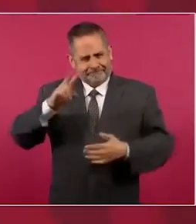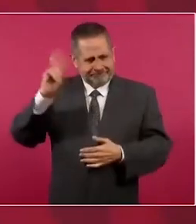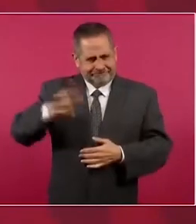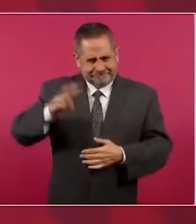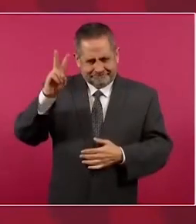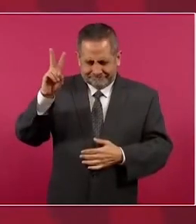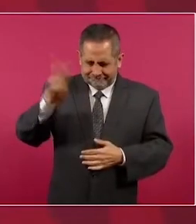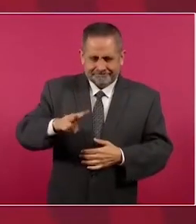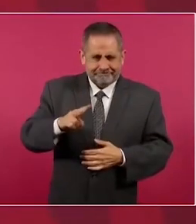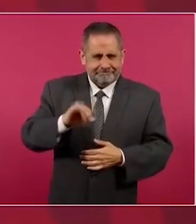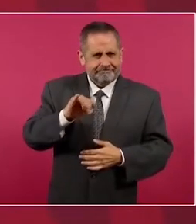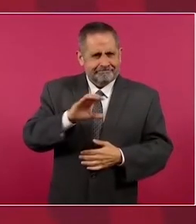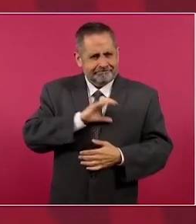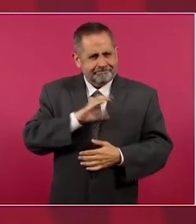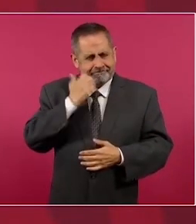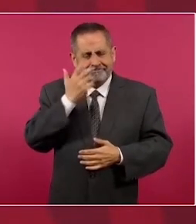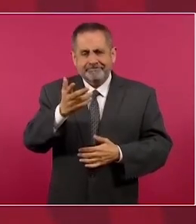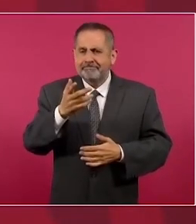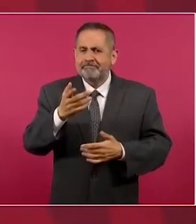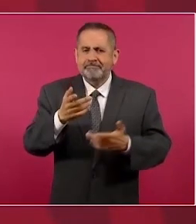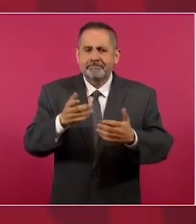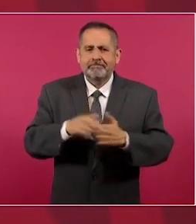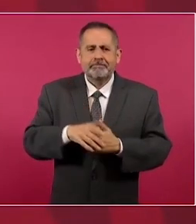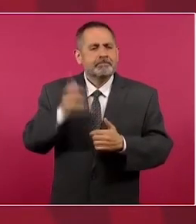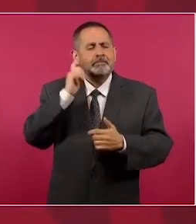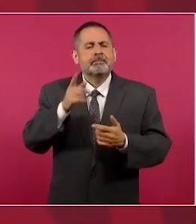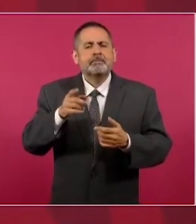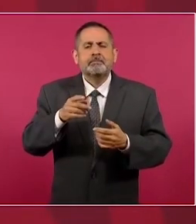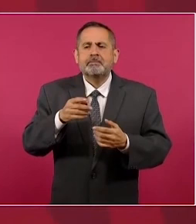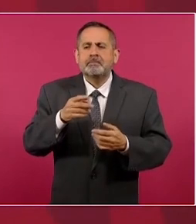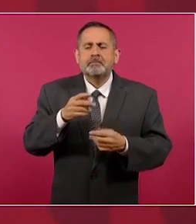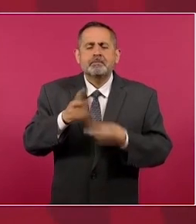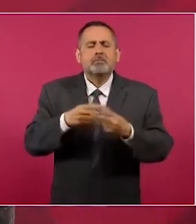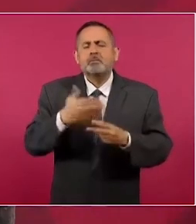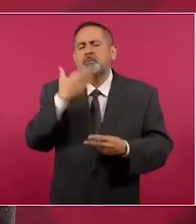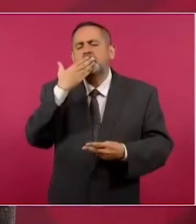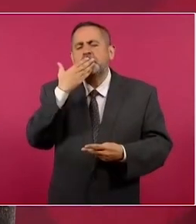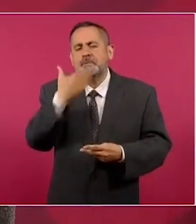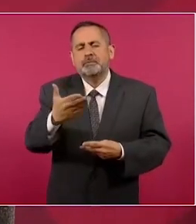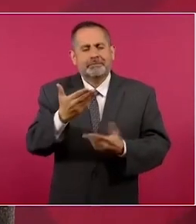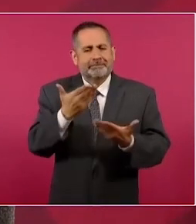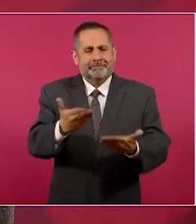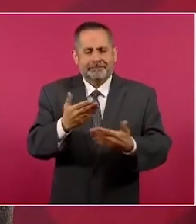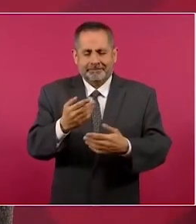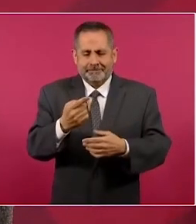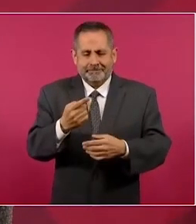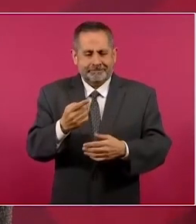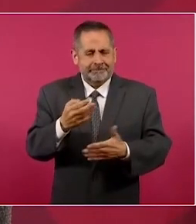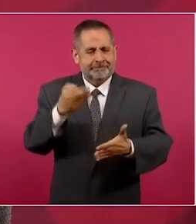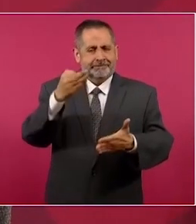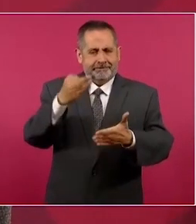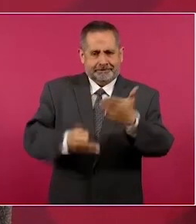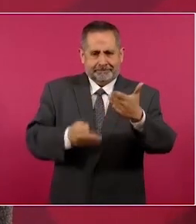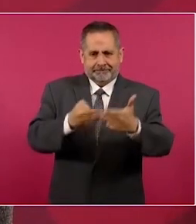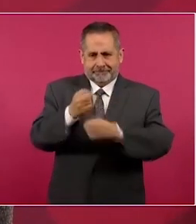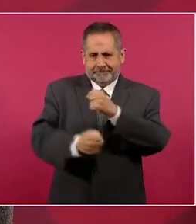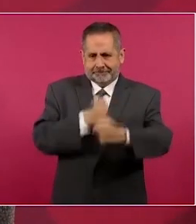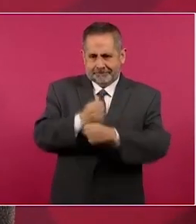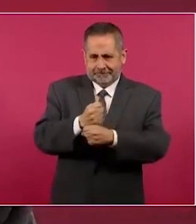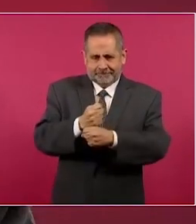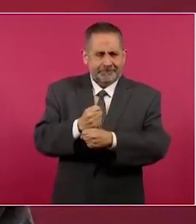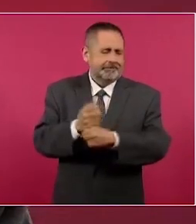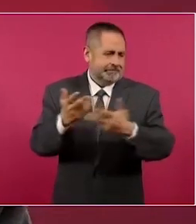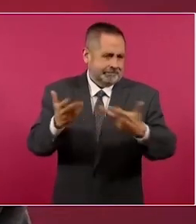La verdad, sí quiero que le pasen muy bien este fin de año.